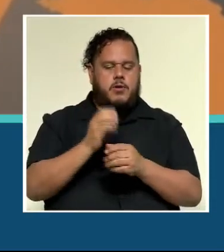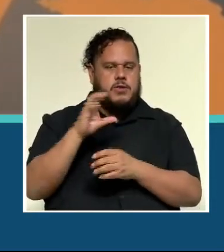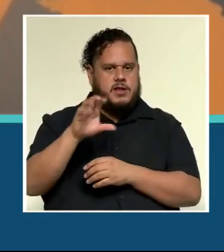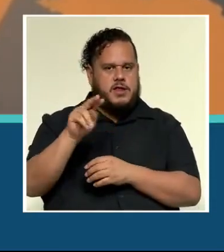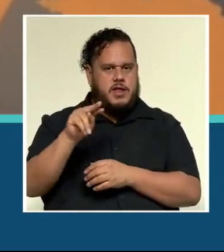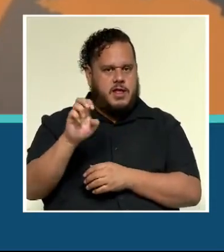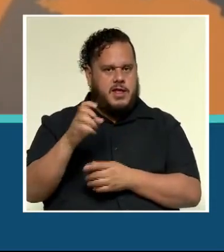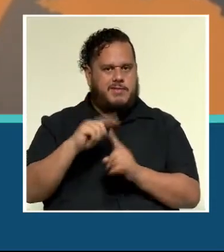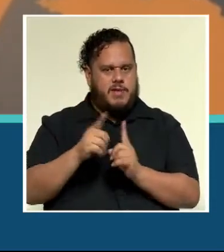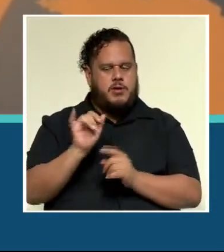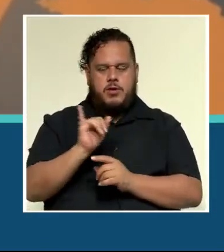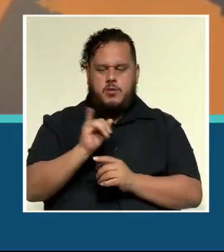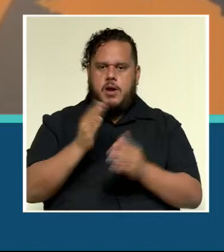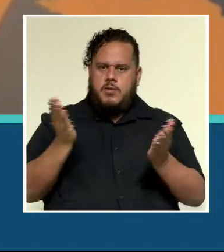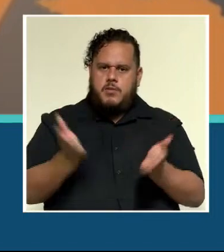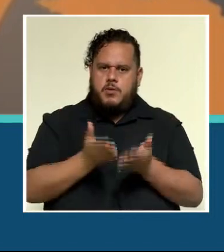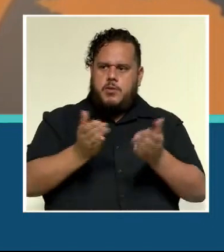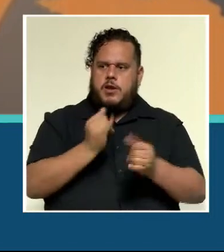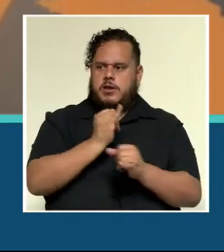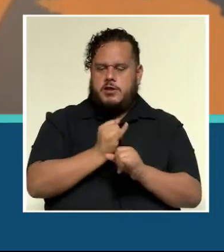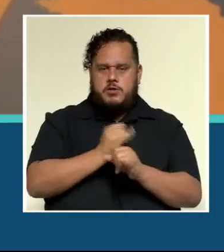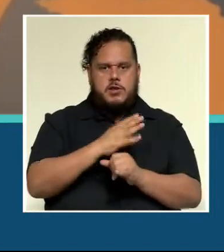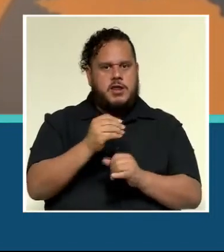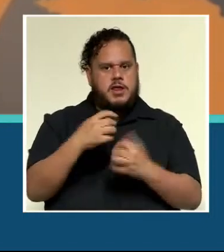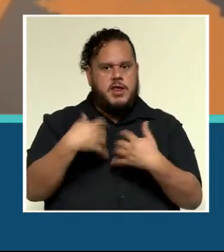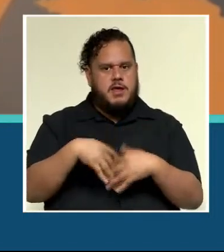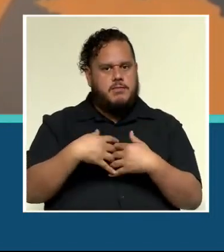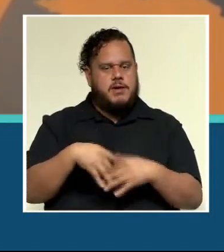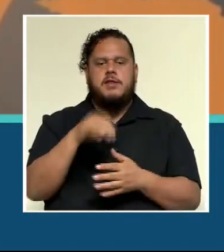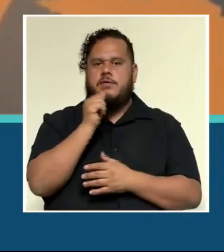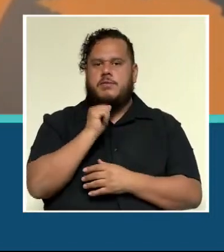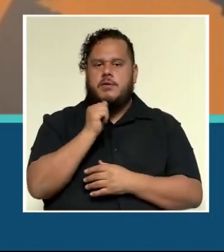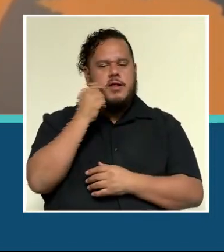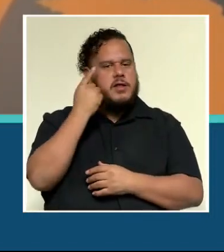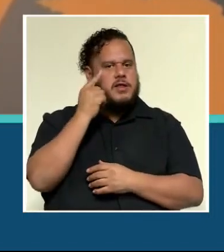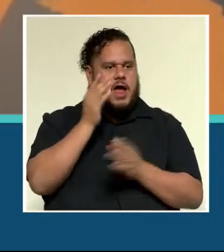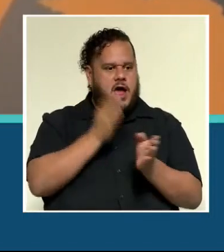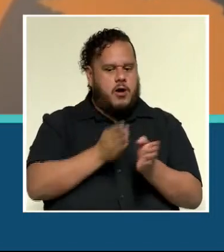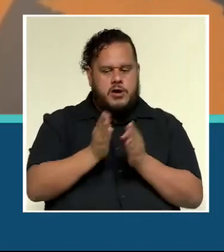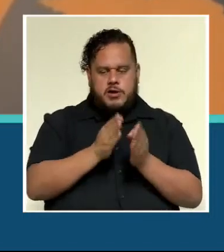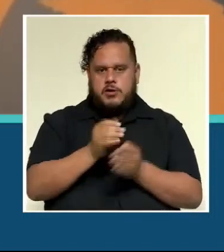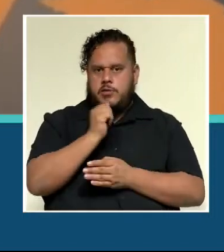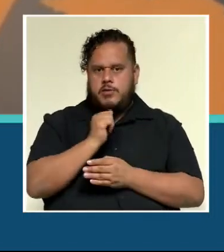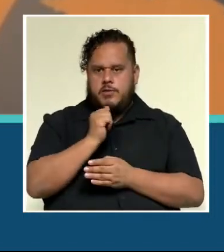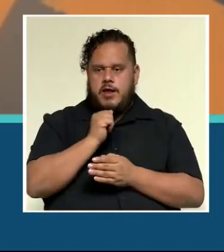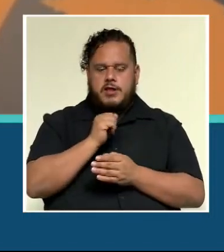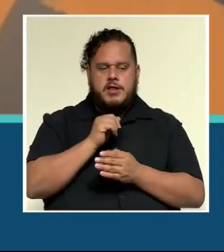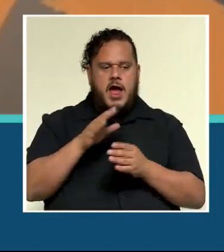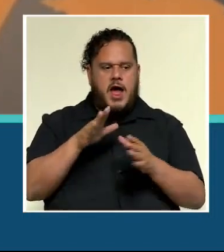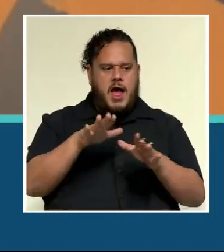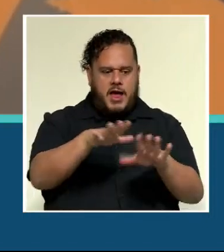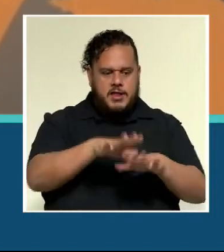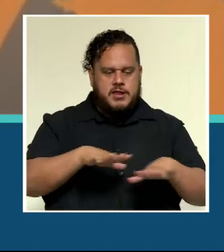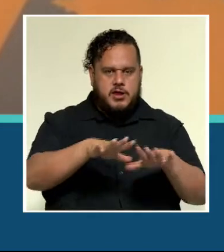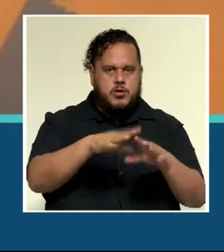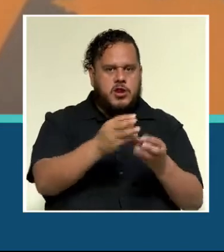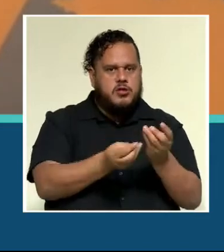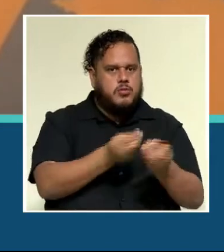también instar a instituciones o empresas privadas, a organizaciones privadas, a sectores productivos,